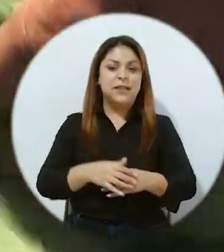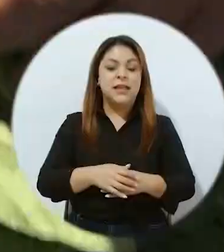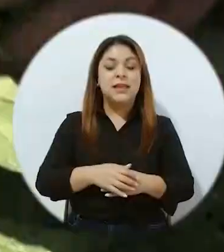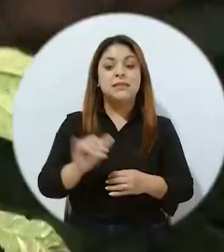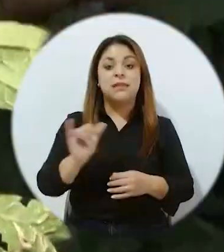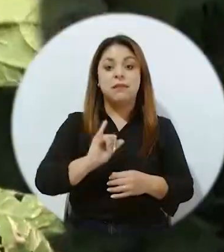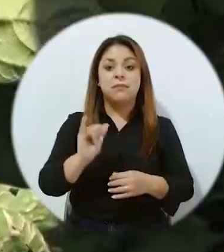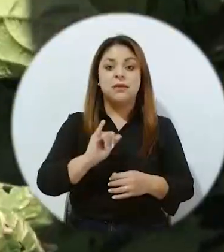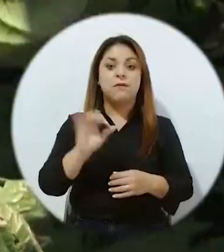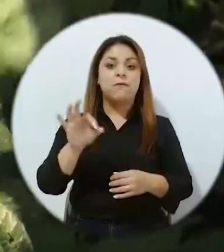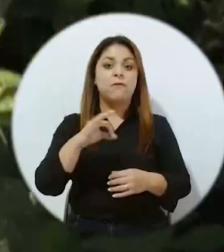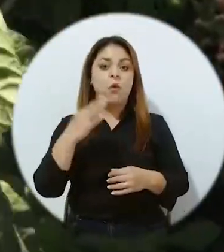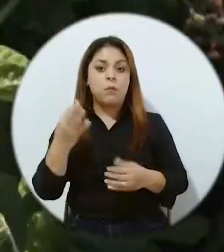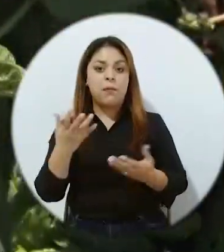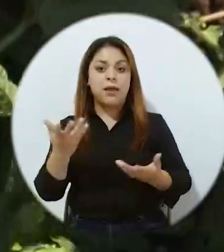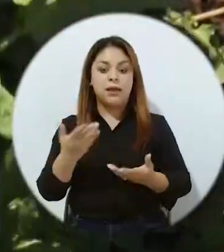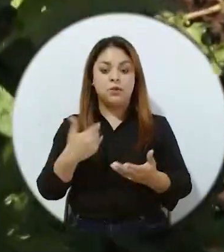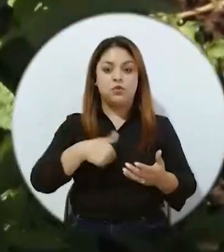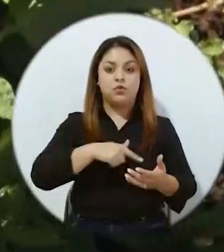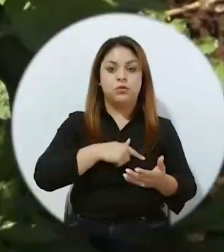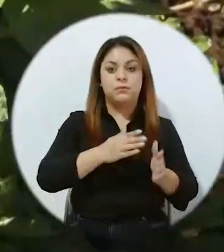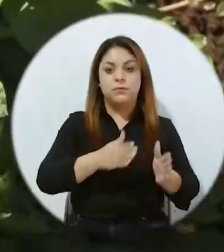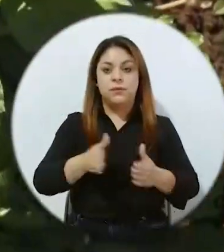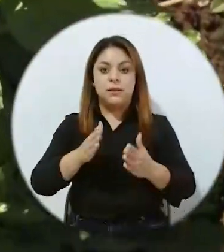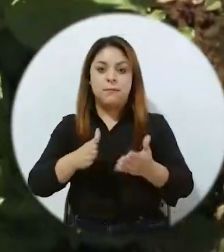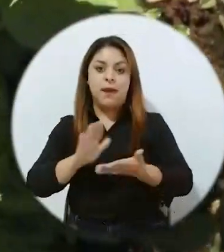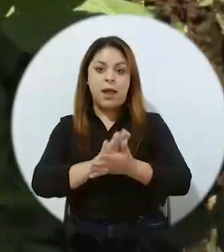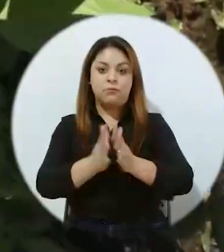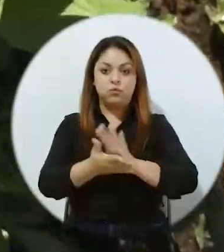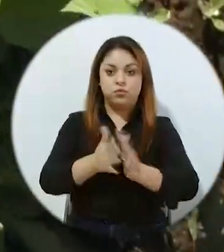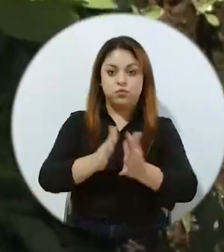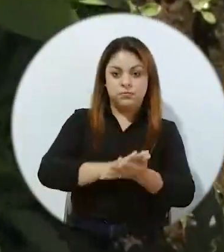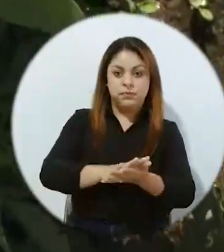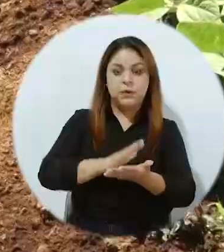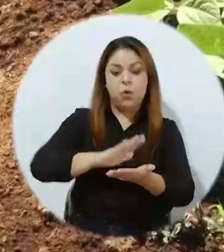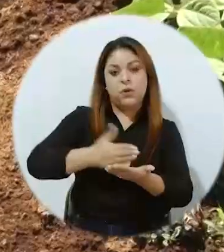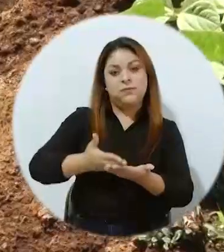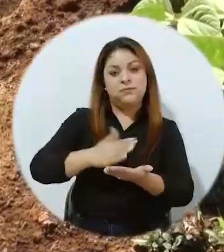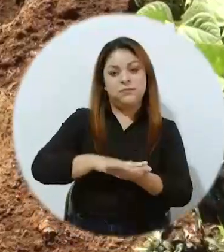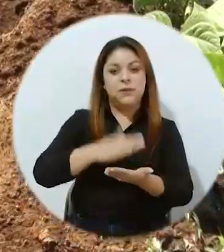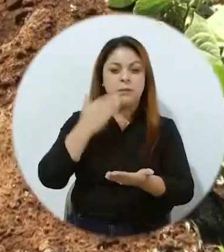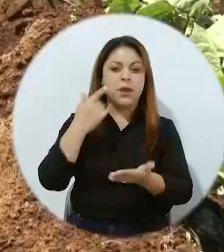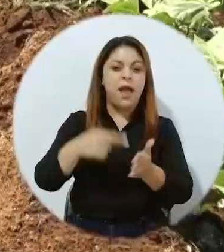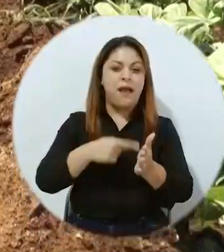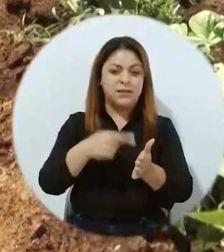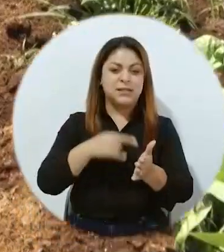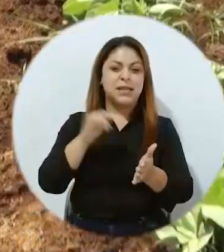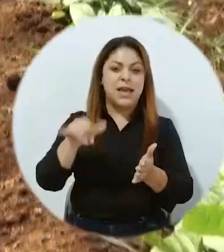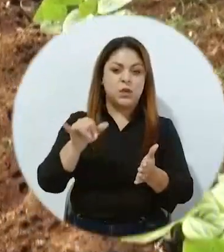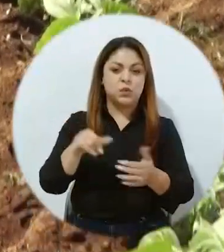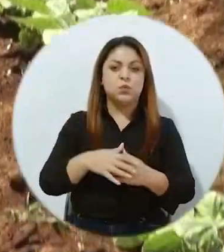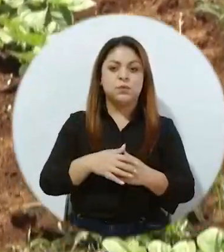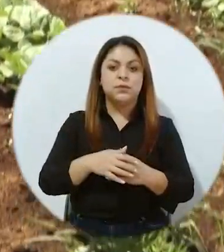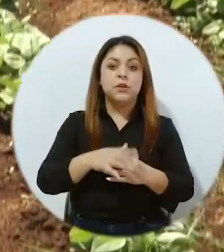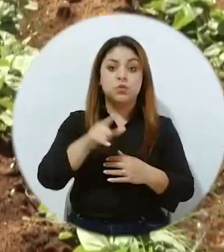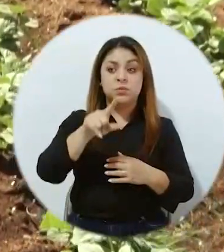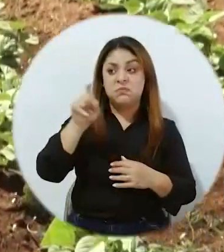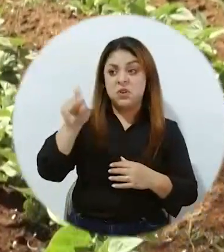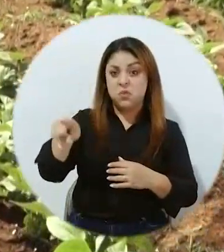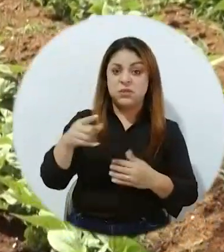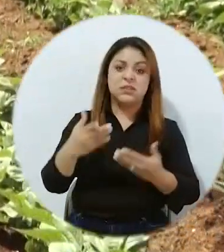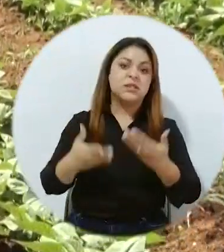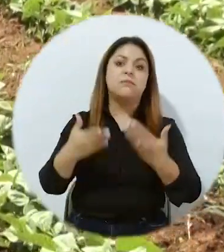y también con la forma en la que lo preparamos, ¿verdad? Sí. Porque muchas veces también es eso. Ahorita le preguntas a una